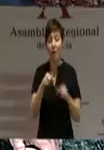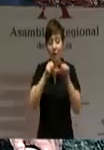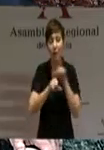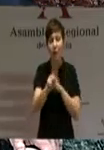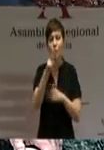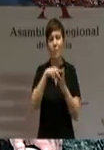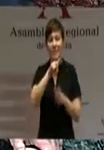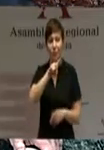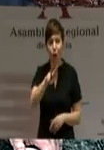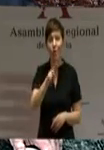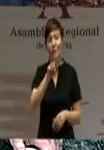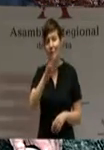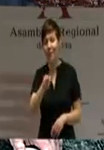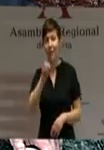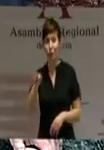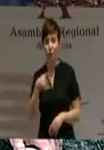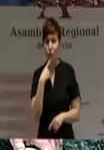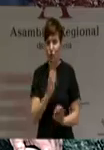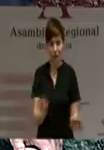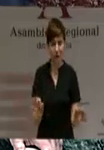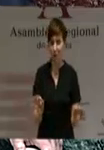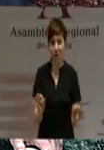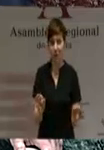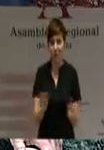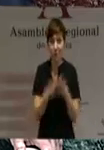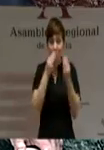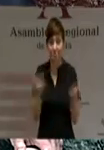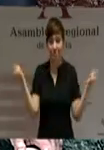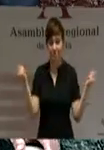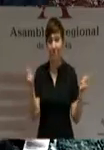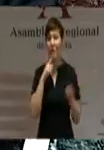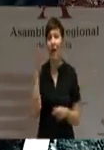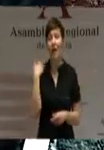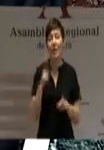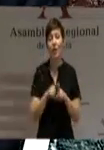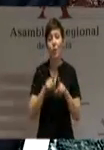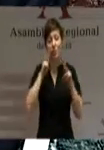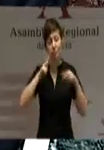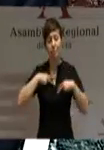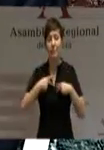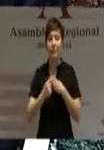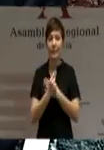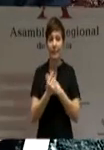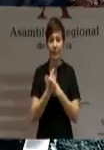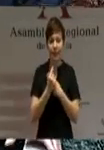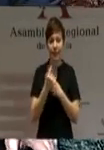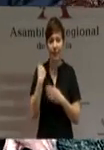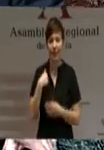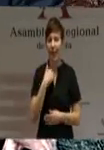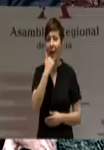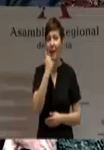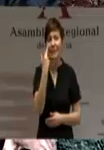existen. Ni una crítica le escuché ayer al respecto, ni una sola autocrítica tampoco respecto a las casi 2 décadas